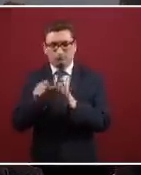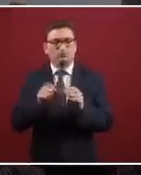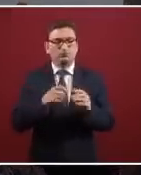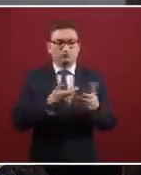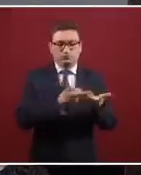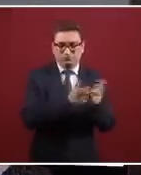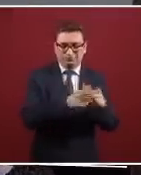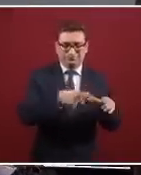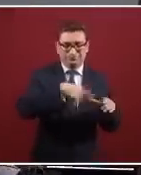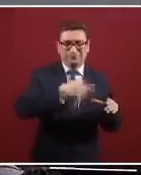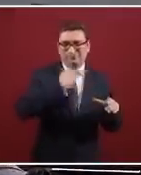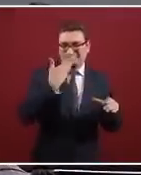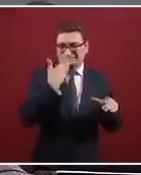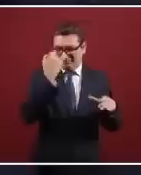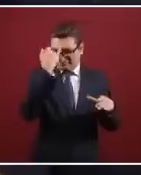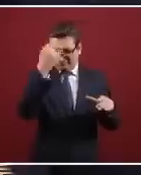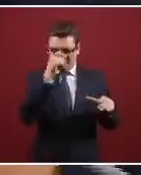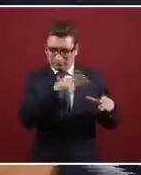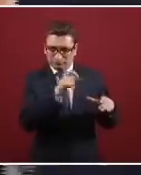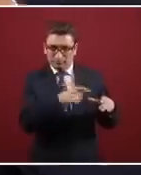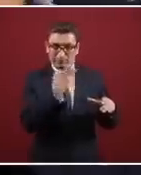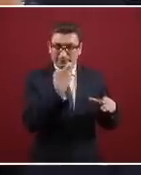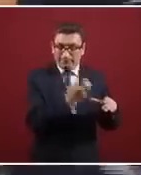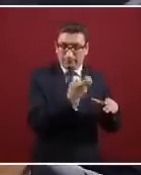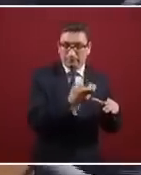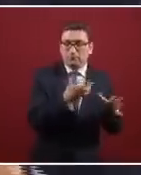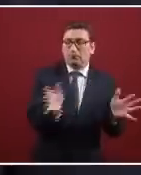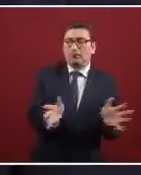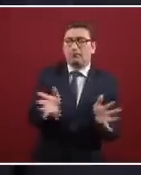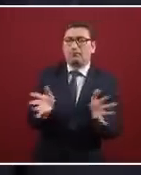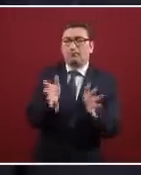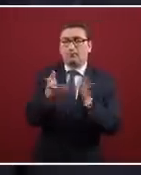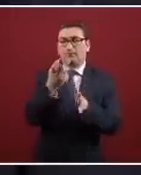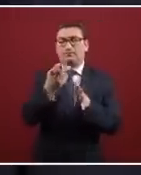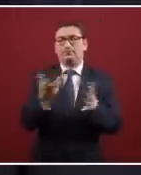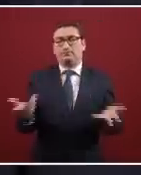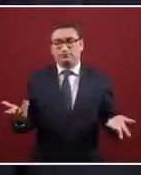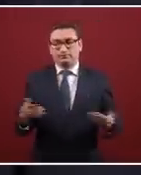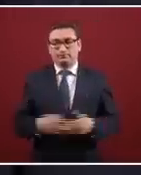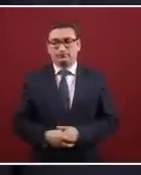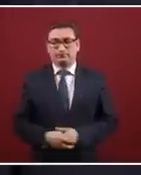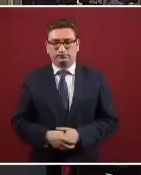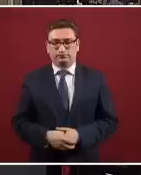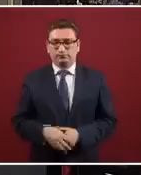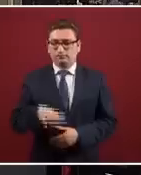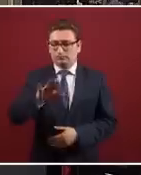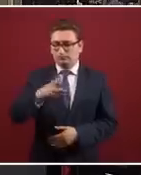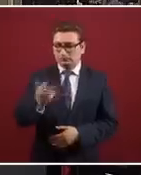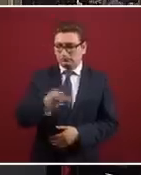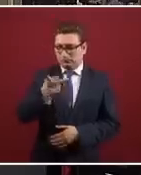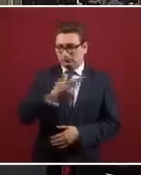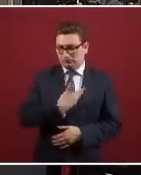conservadores fueron los que impulsaron todo esto. Pero, presidente, ¿usted considera que es correcto ese nivel